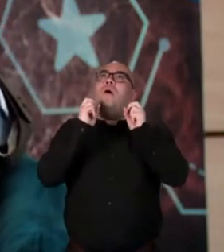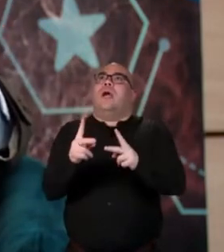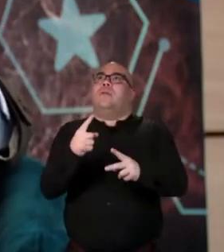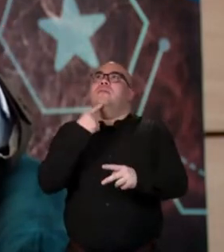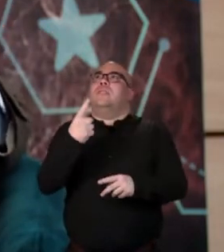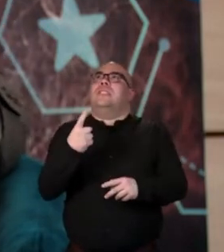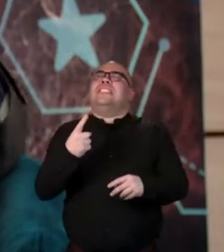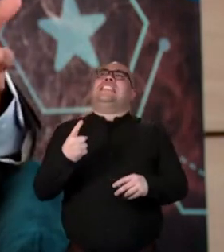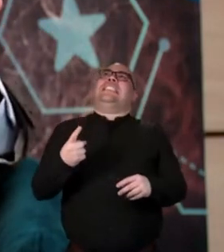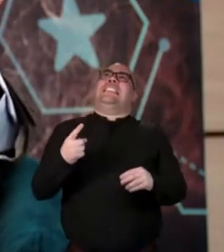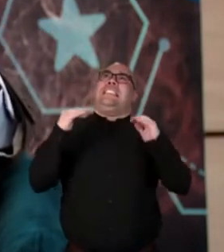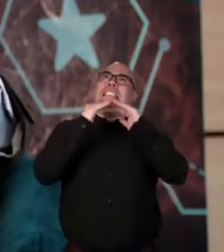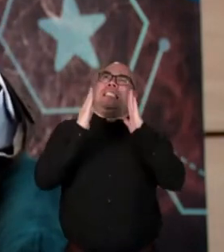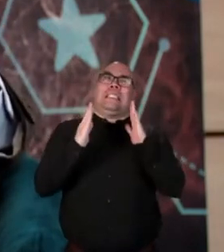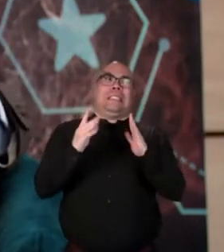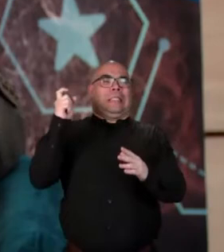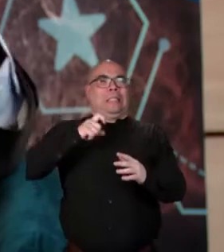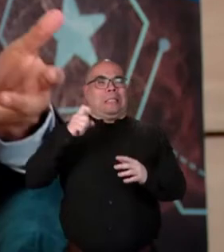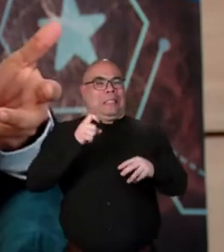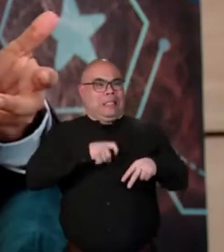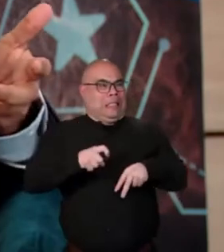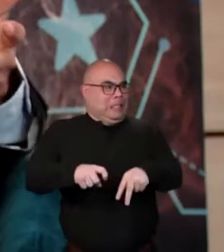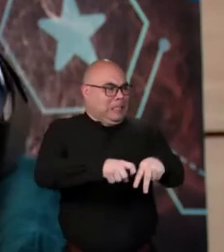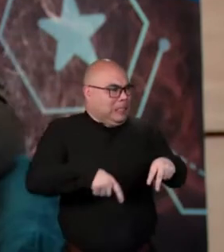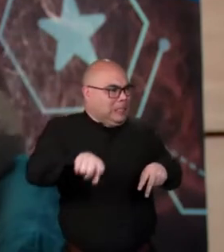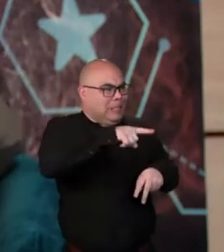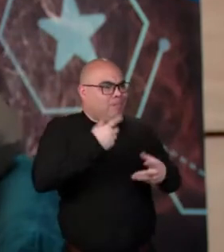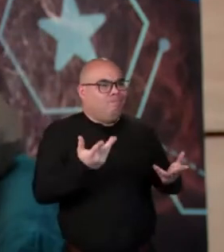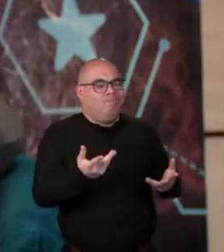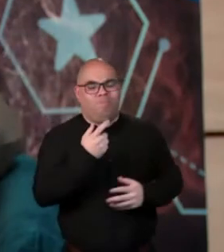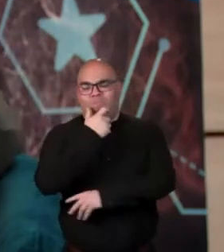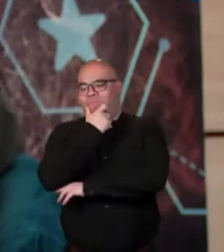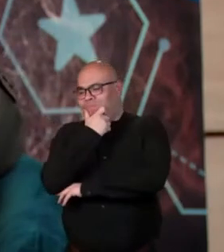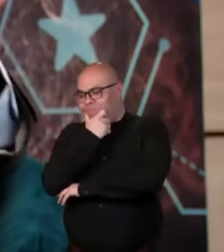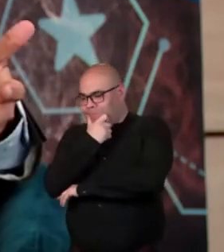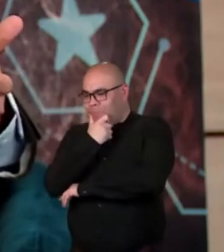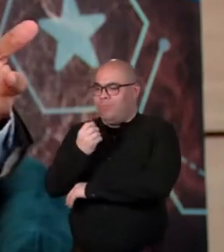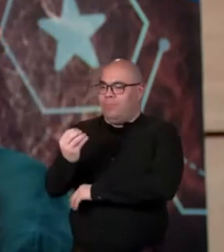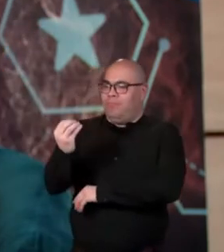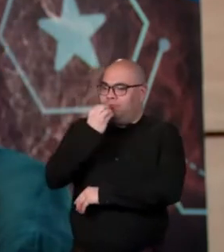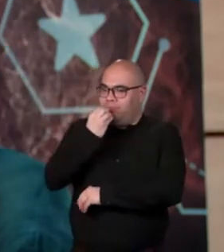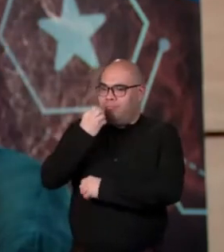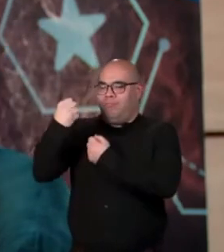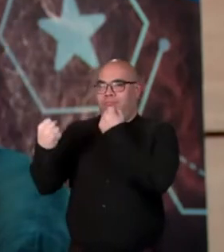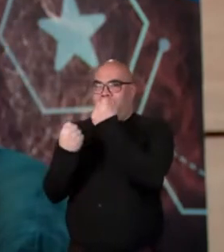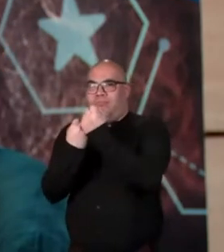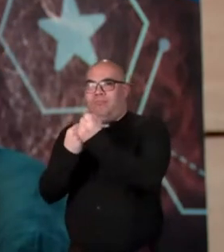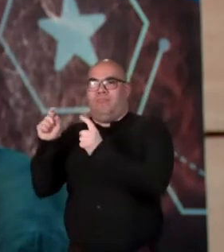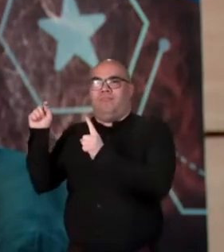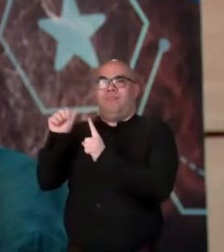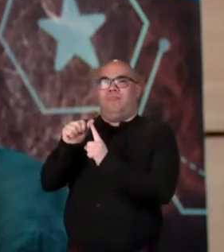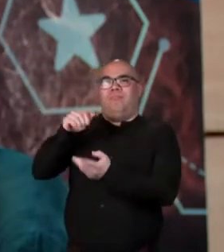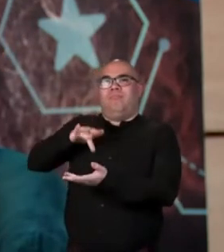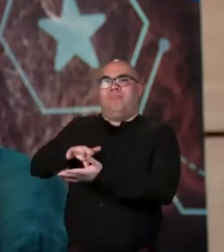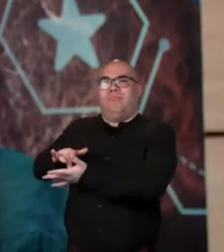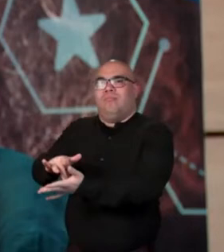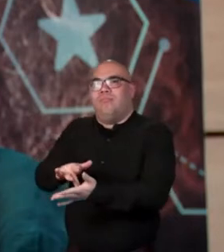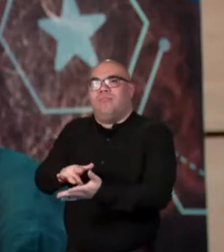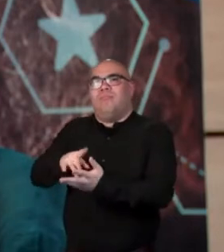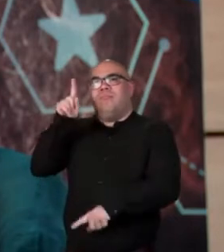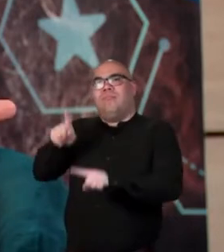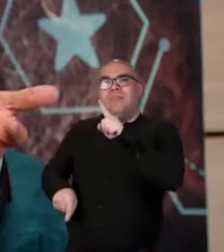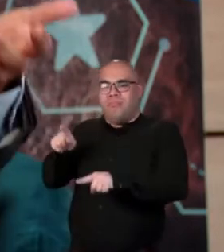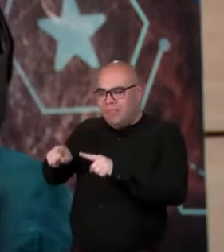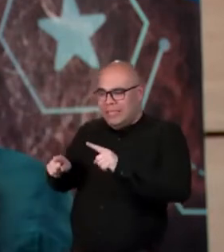necesidades que podemos hacer lo que teníamos de recurso de comedores de apoyo de bienestar presencial en algunas pocas